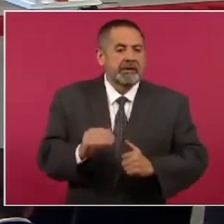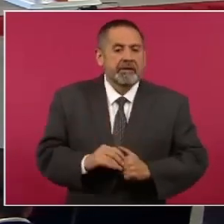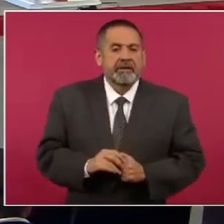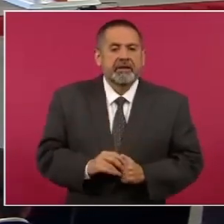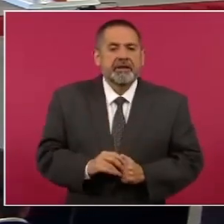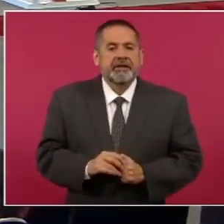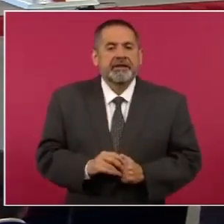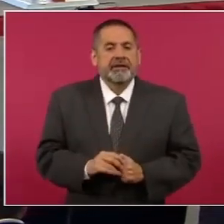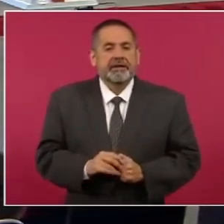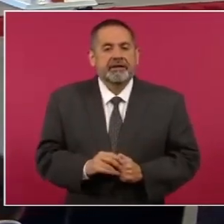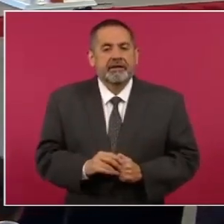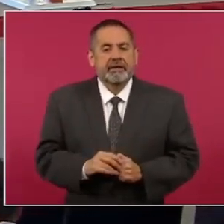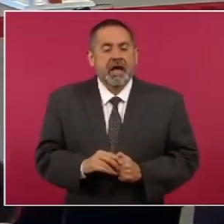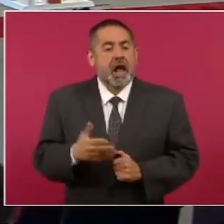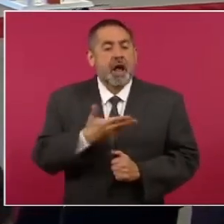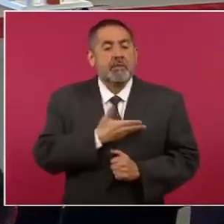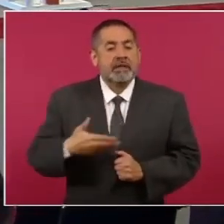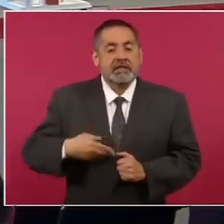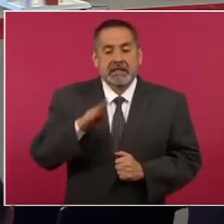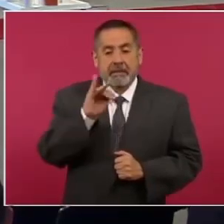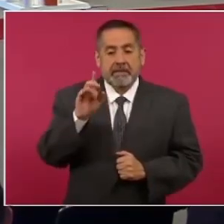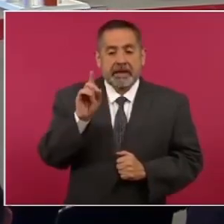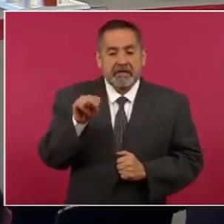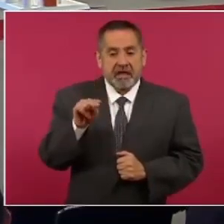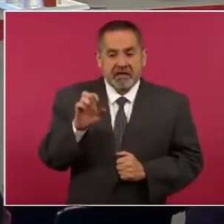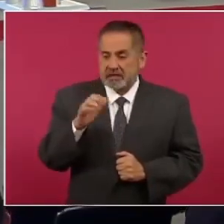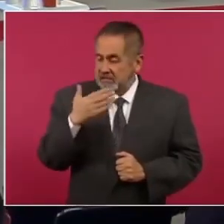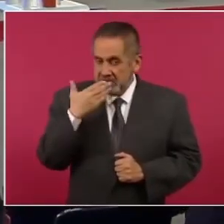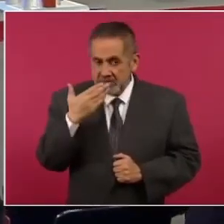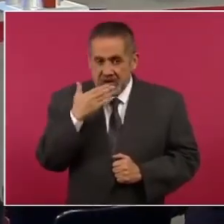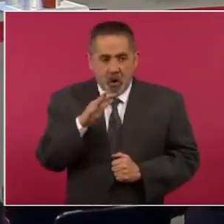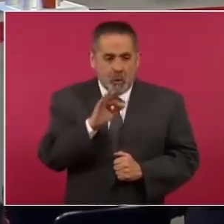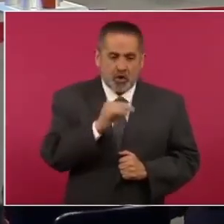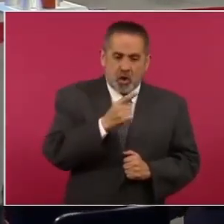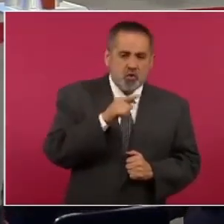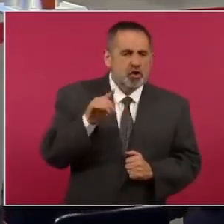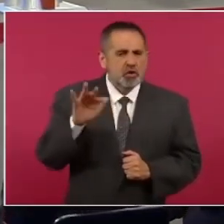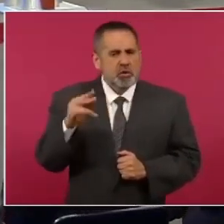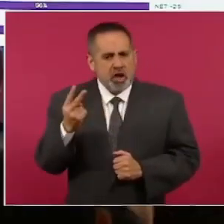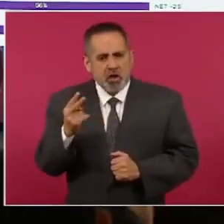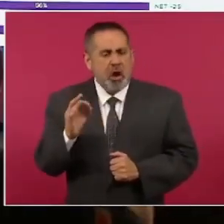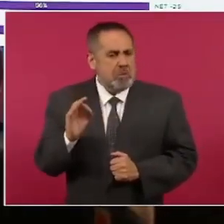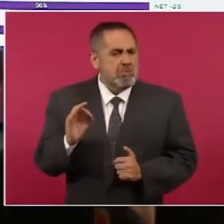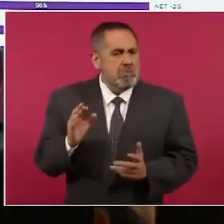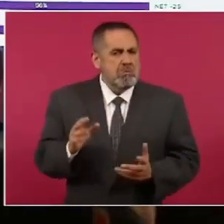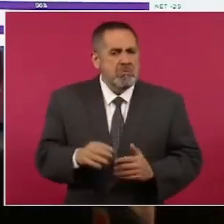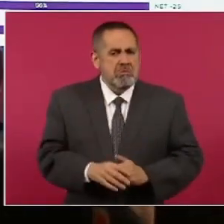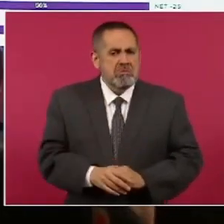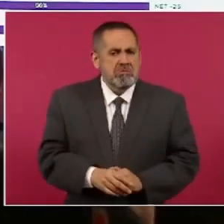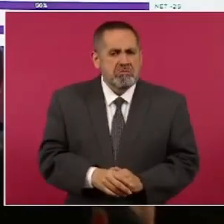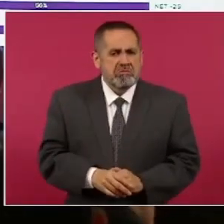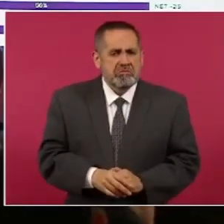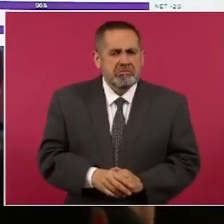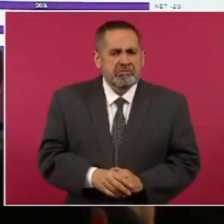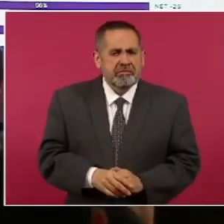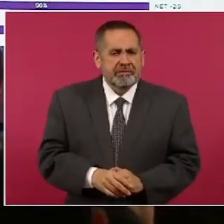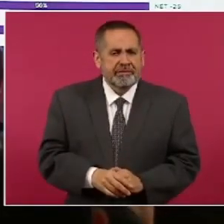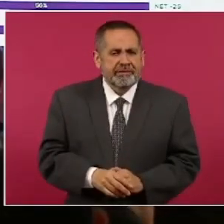El presidente Biden también está bien, 41-52. El